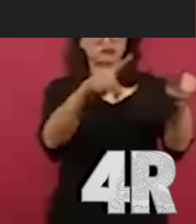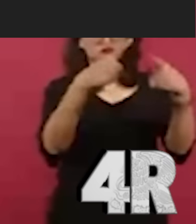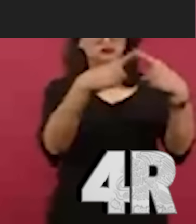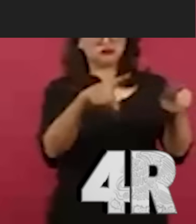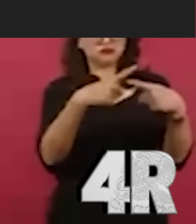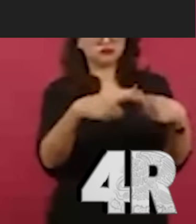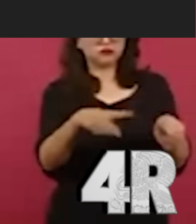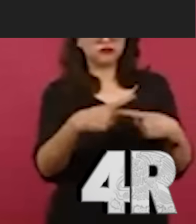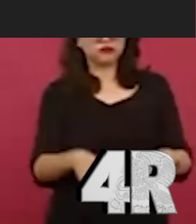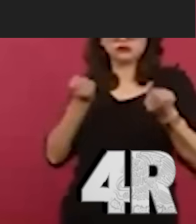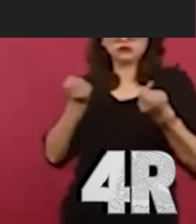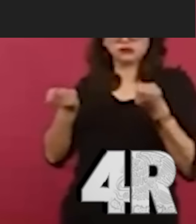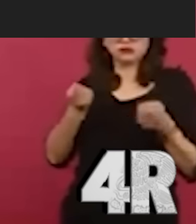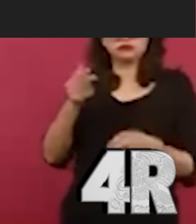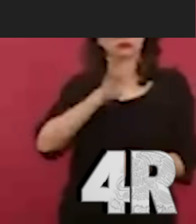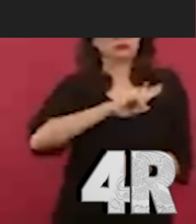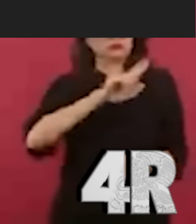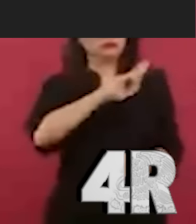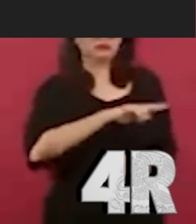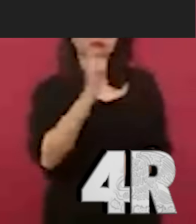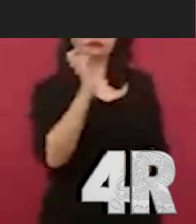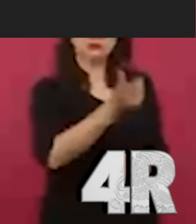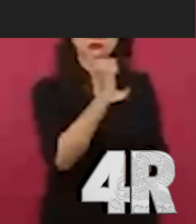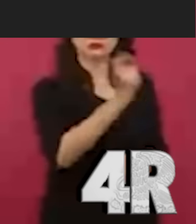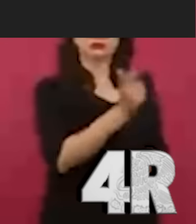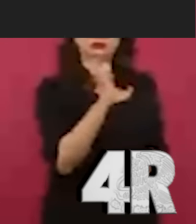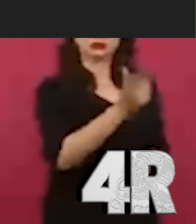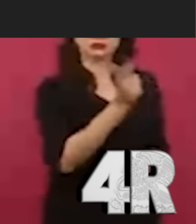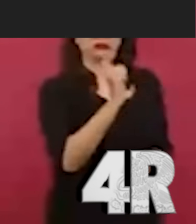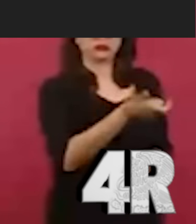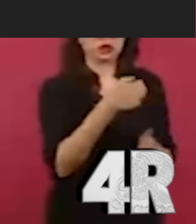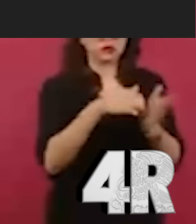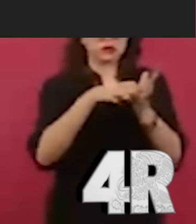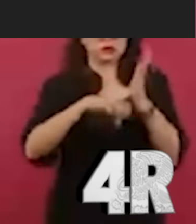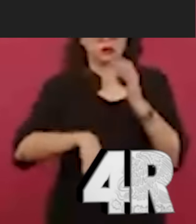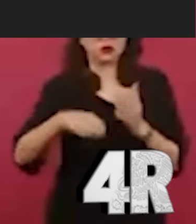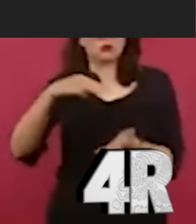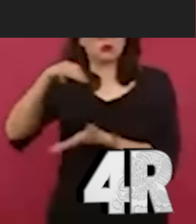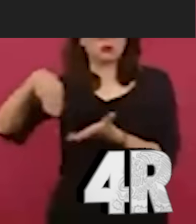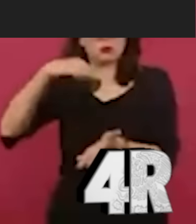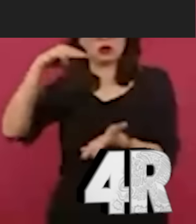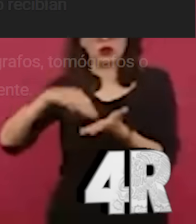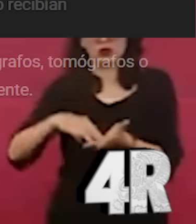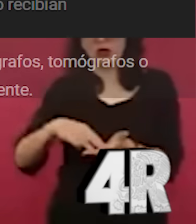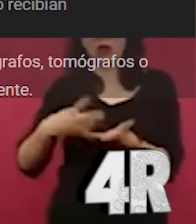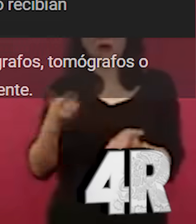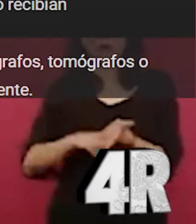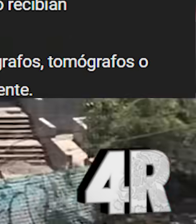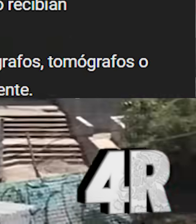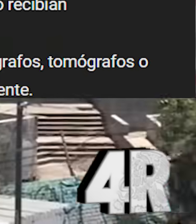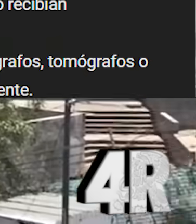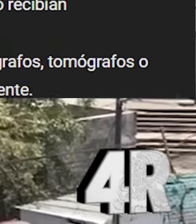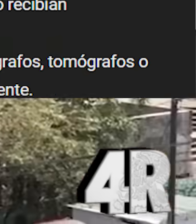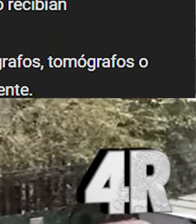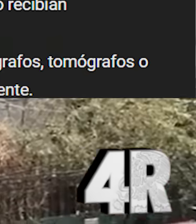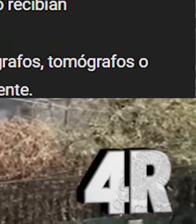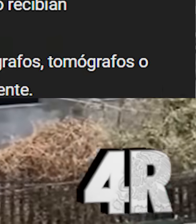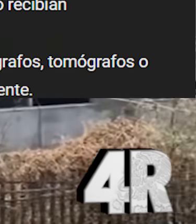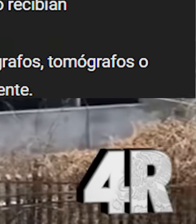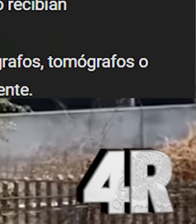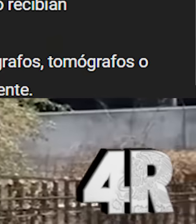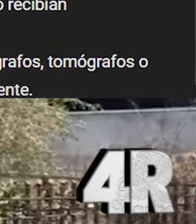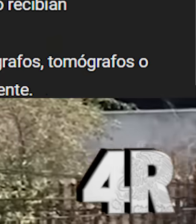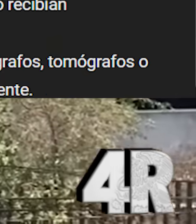traficantes de influencias. Ahora, la secretaria de Seguridad y Protección Ciudadana, Rosa Isela Rodríguez, quien coordina el equipo